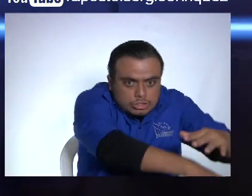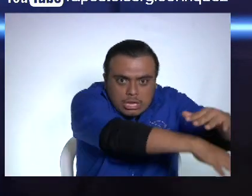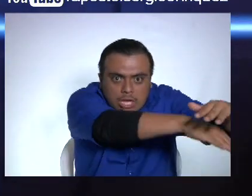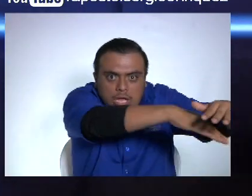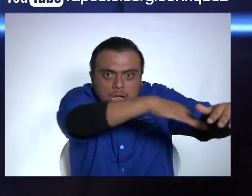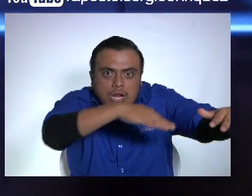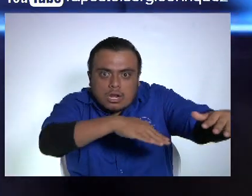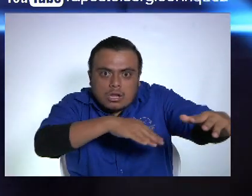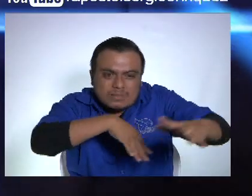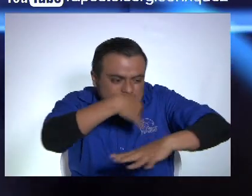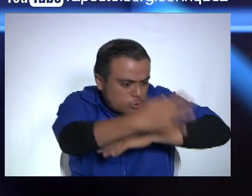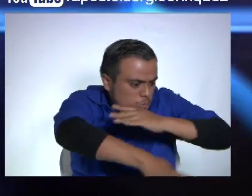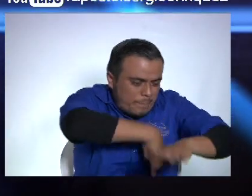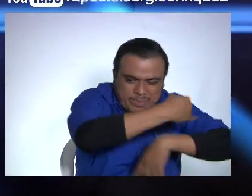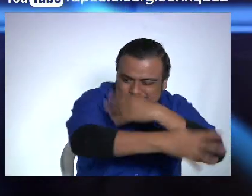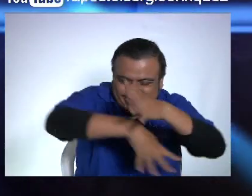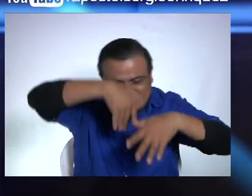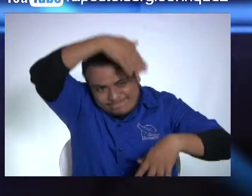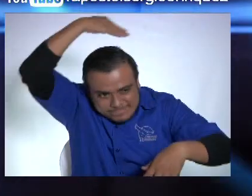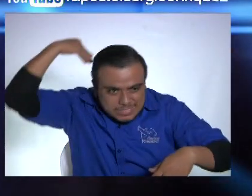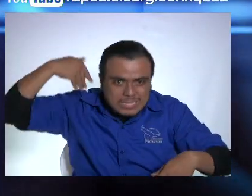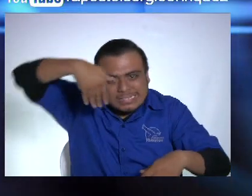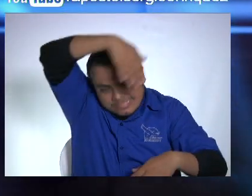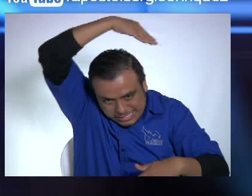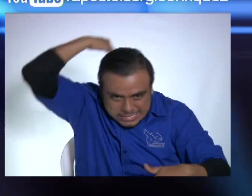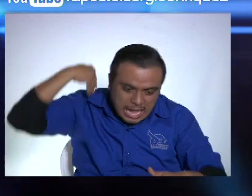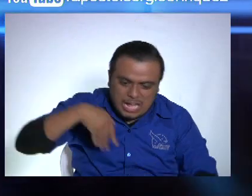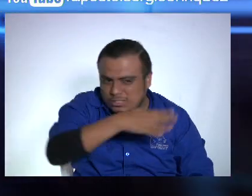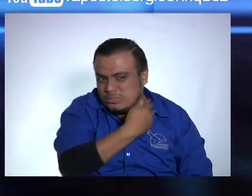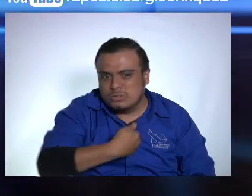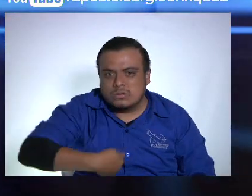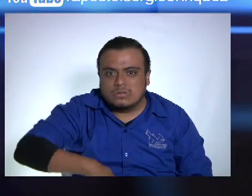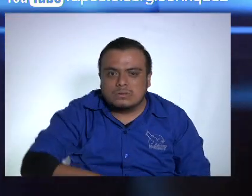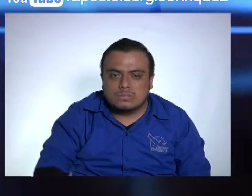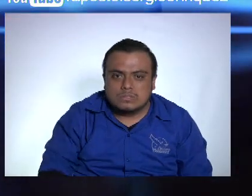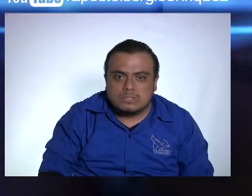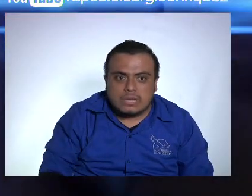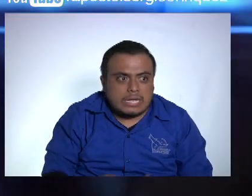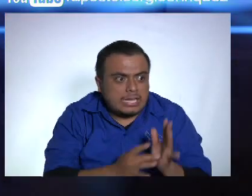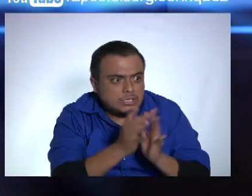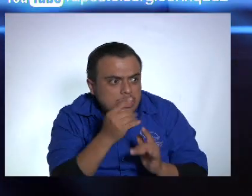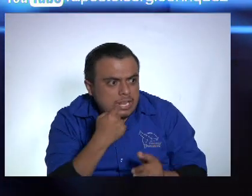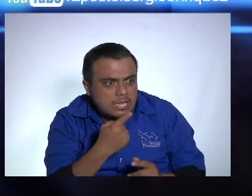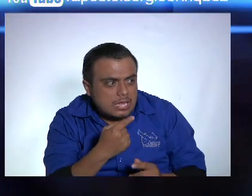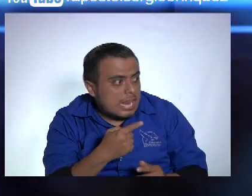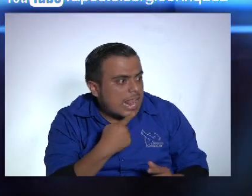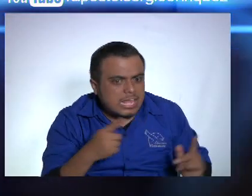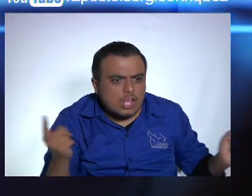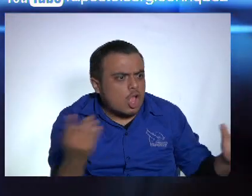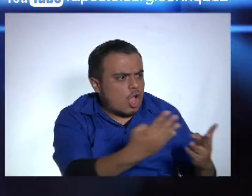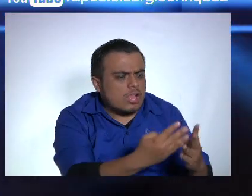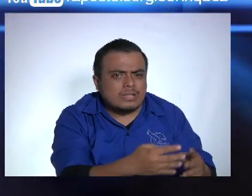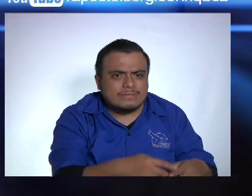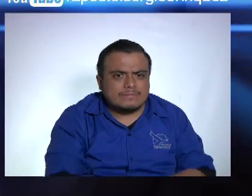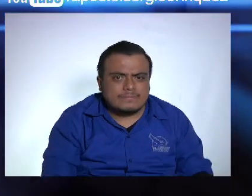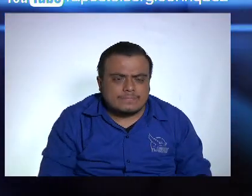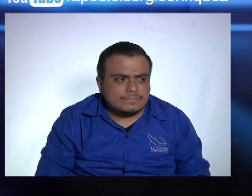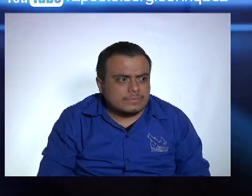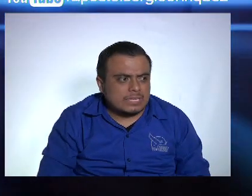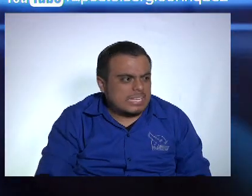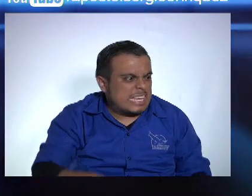con vendas y el rostro envuelto en un sudario. Jesús le dijo, desatadle y dejadle